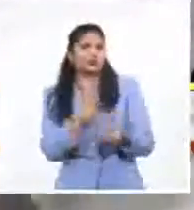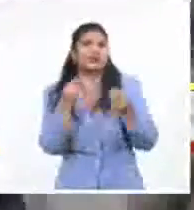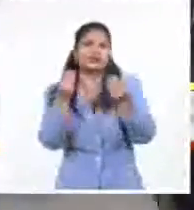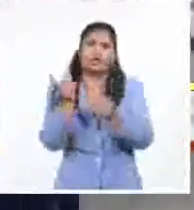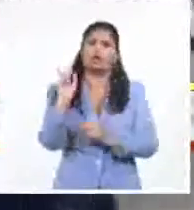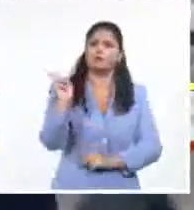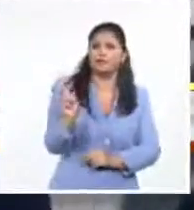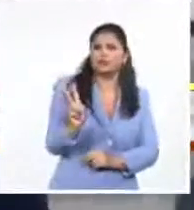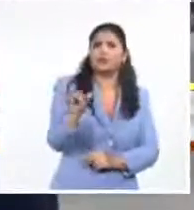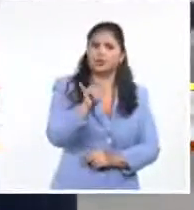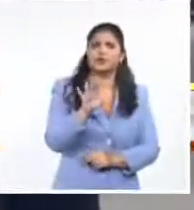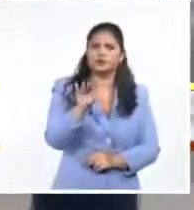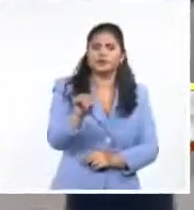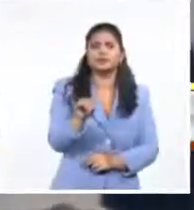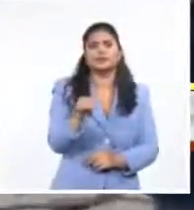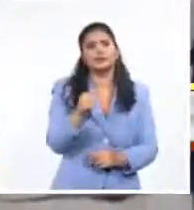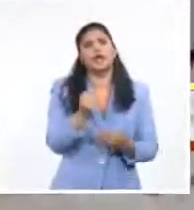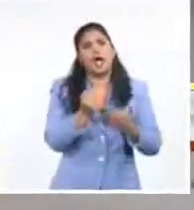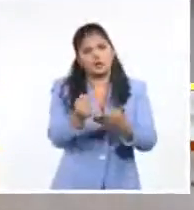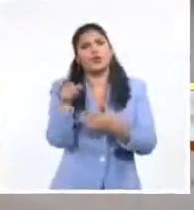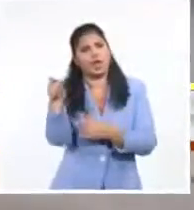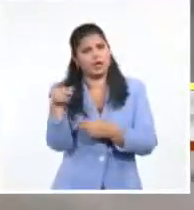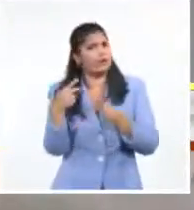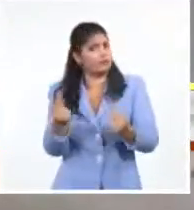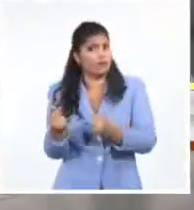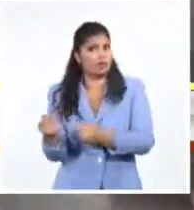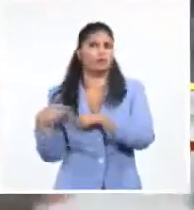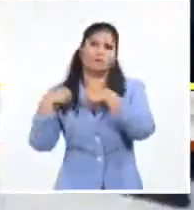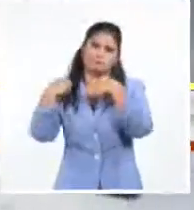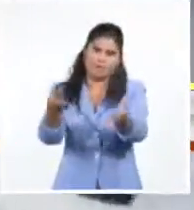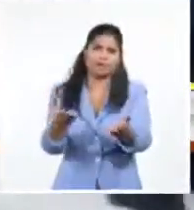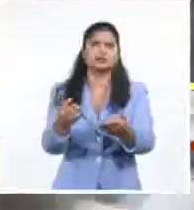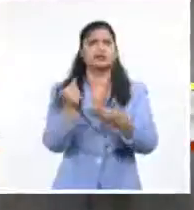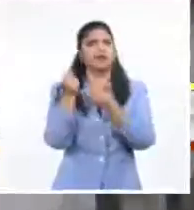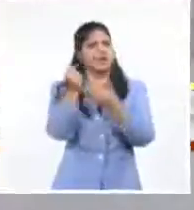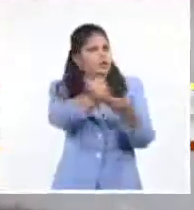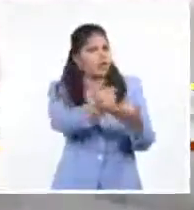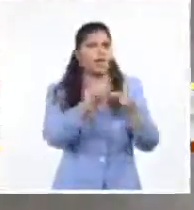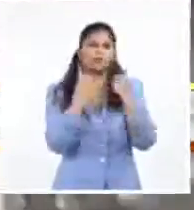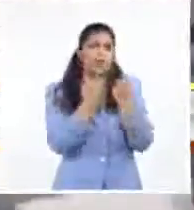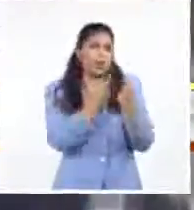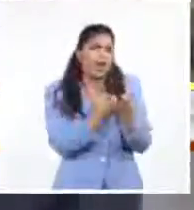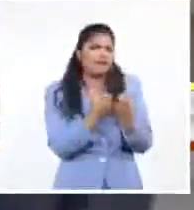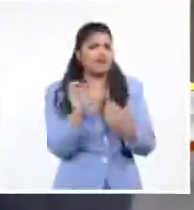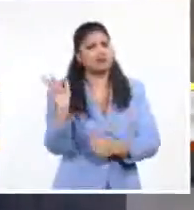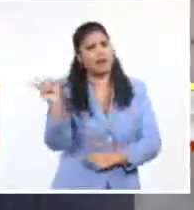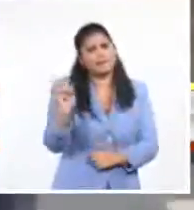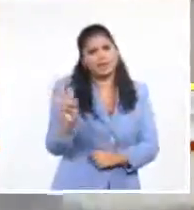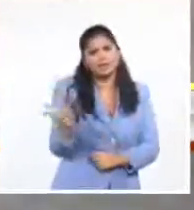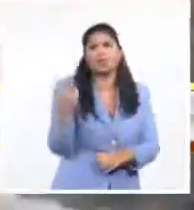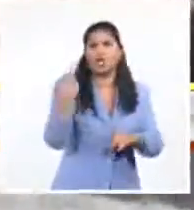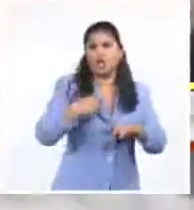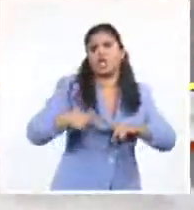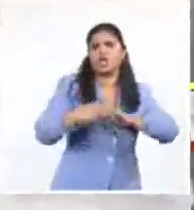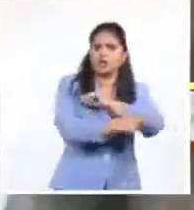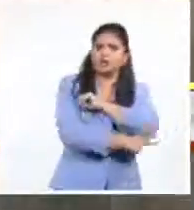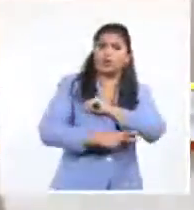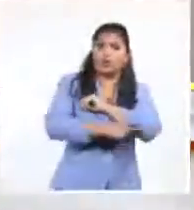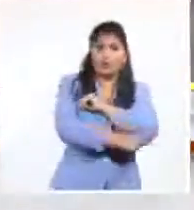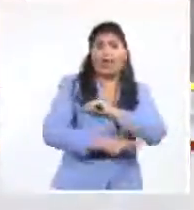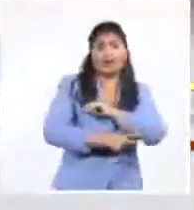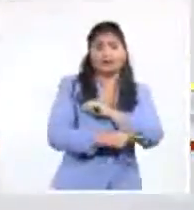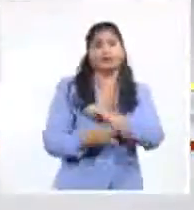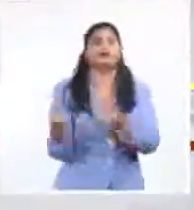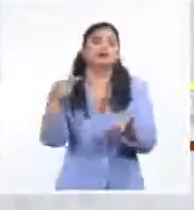también expresó su disposición para preparar apoyo inmediato, asistencia y la ayuda necesaria a los esfuerzos para recuperar cuanto antes el